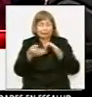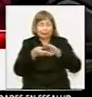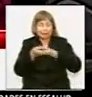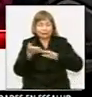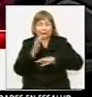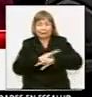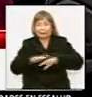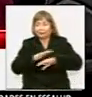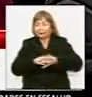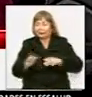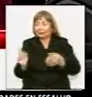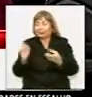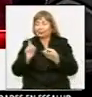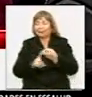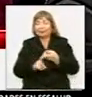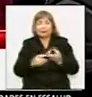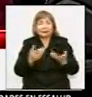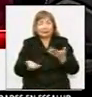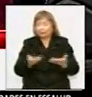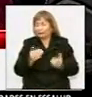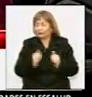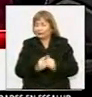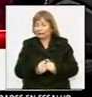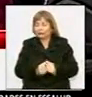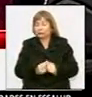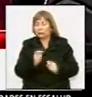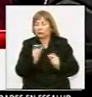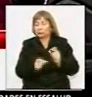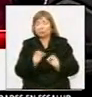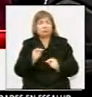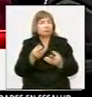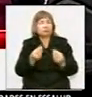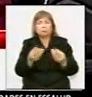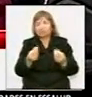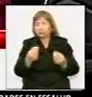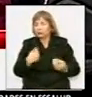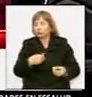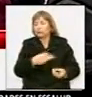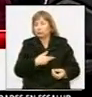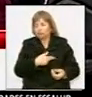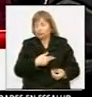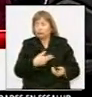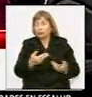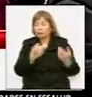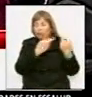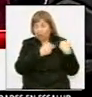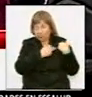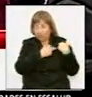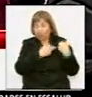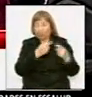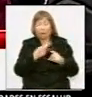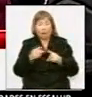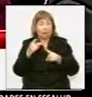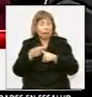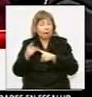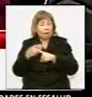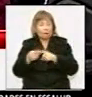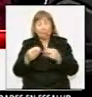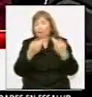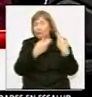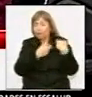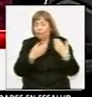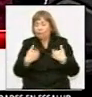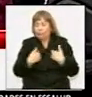enquistada hasta en funcionarios que muchas veces muchos de nosotros podemos tener a cargo en los distintos sitios que